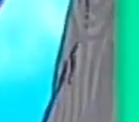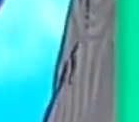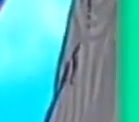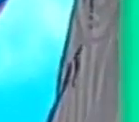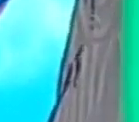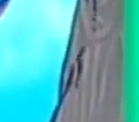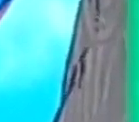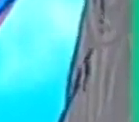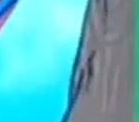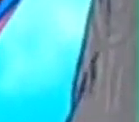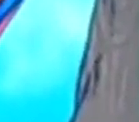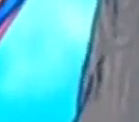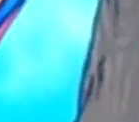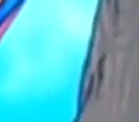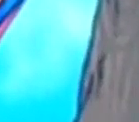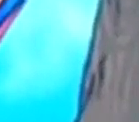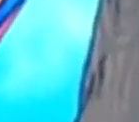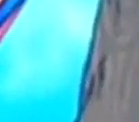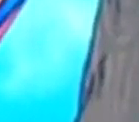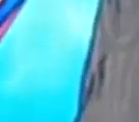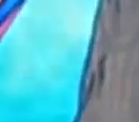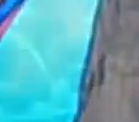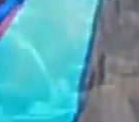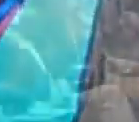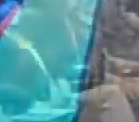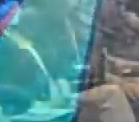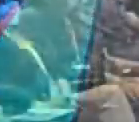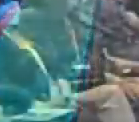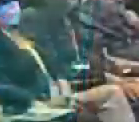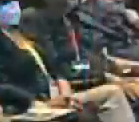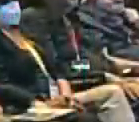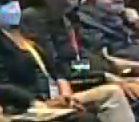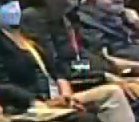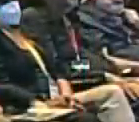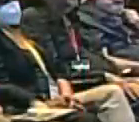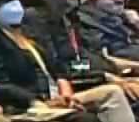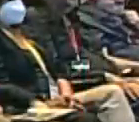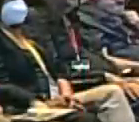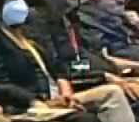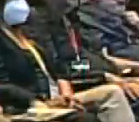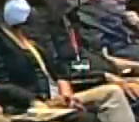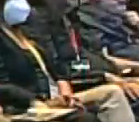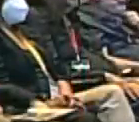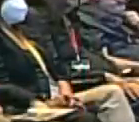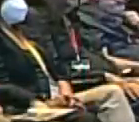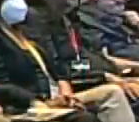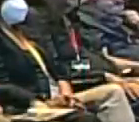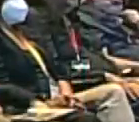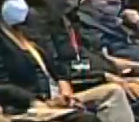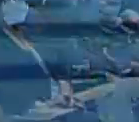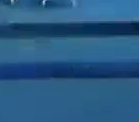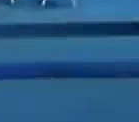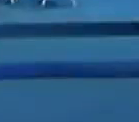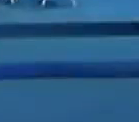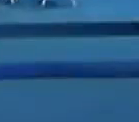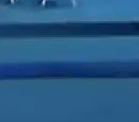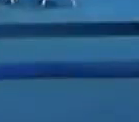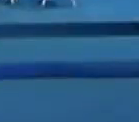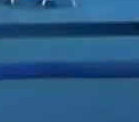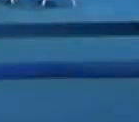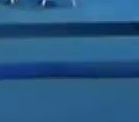cumplirse años de la siembra del comandante y líder de la Revolución bolivariana nosotros continuaremos acá dando cobertura